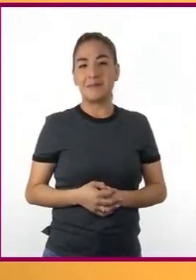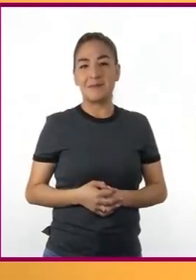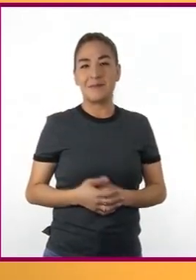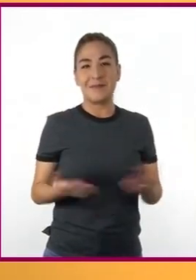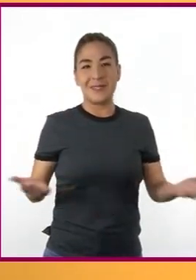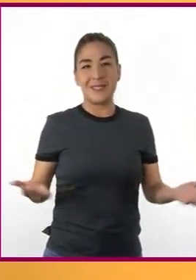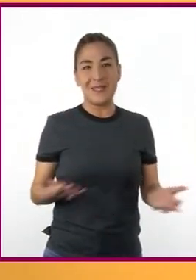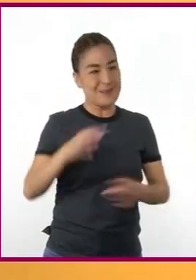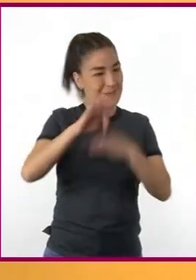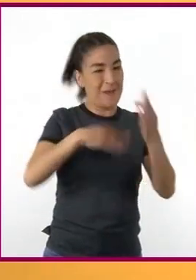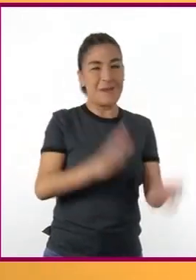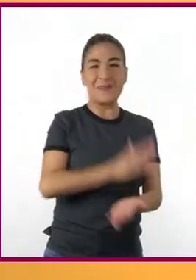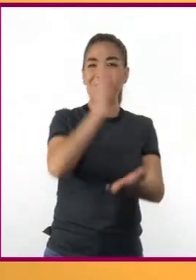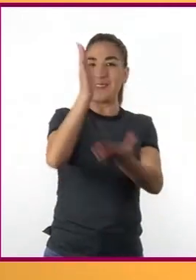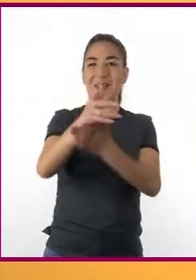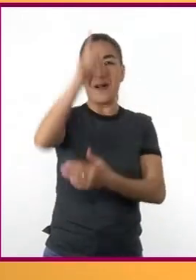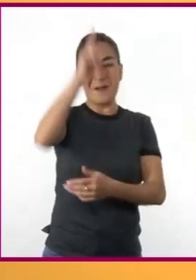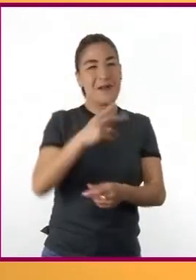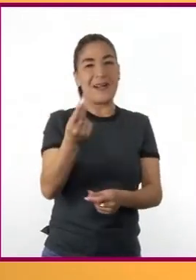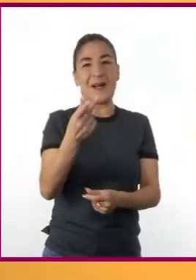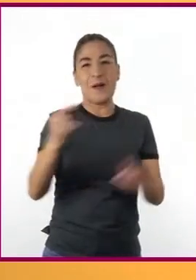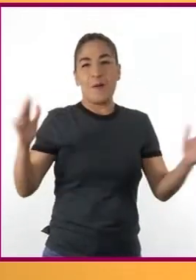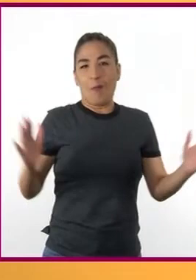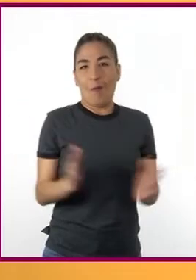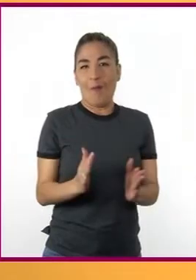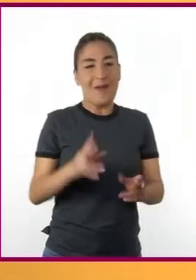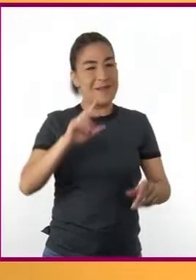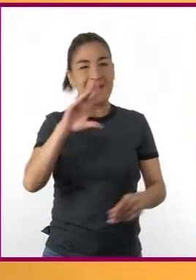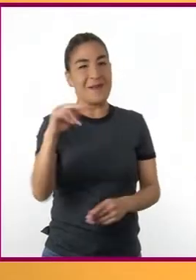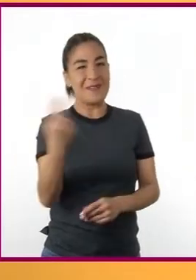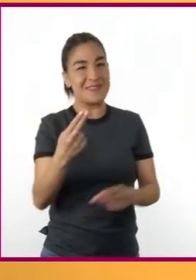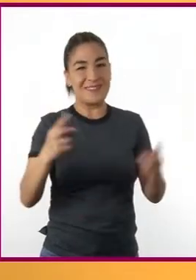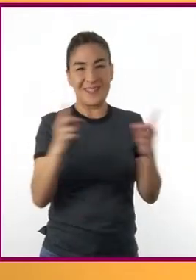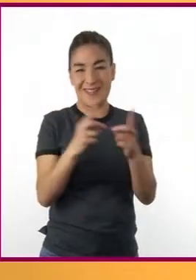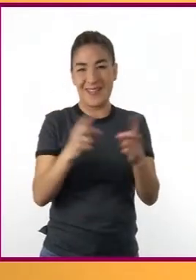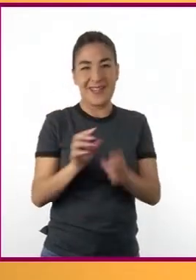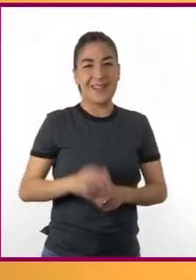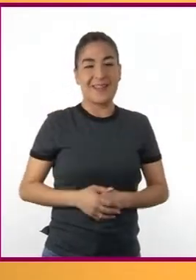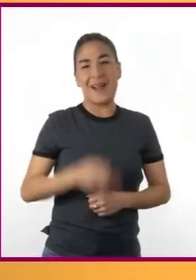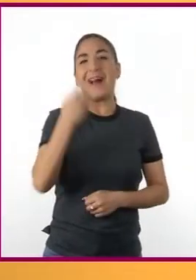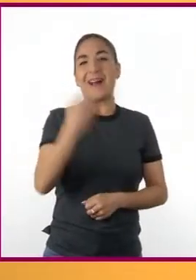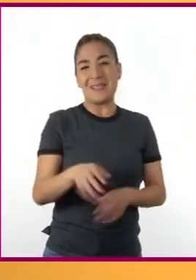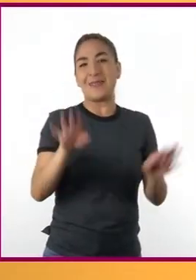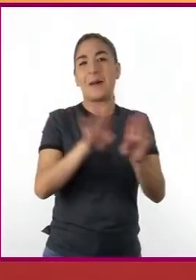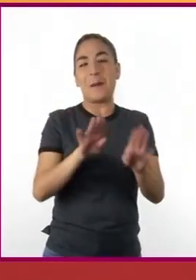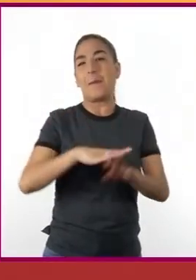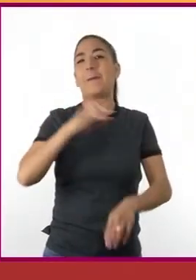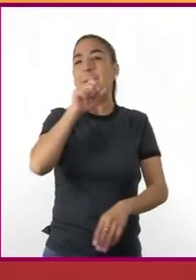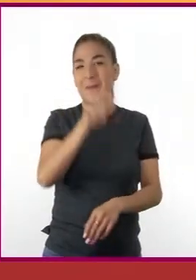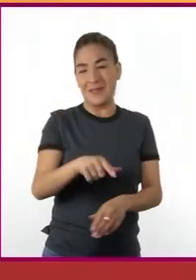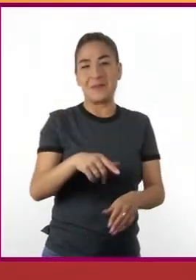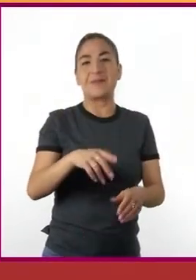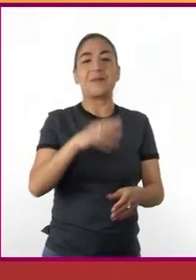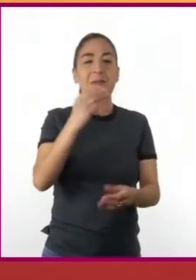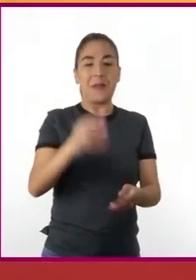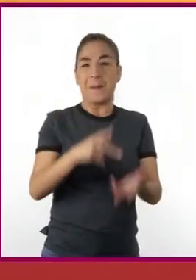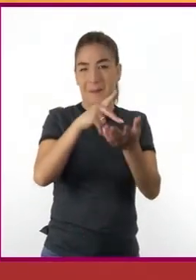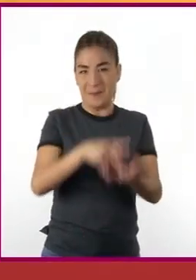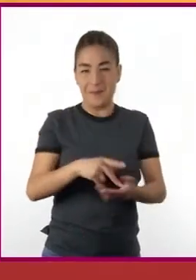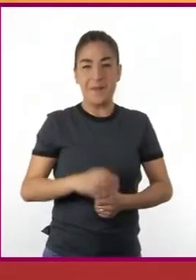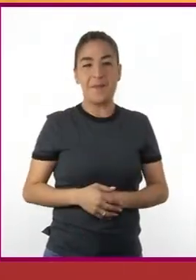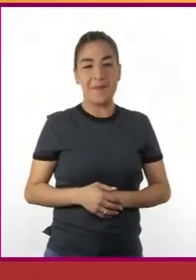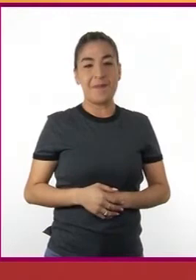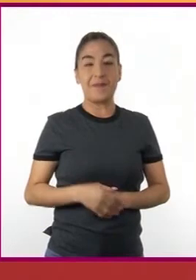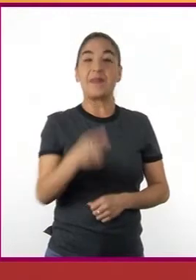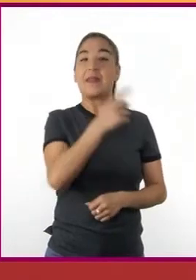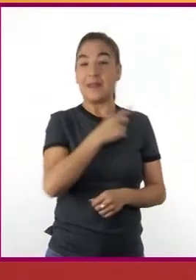vamos todos a la Luna para bajar de peso sin hacer dieta, aun cuando mantengamos la misma masa. Cabe aclarar